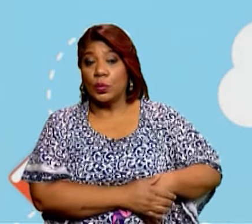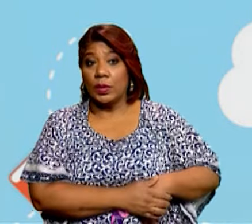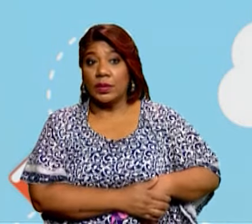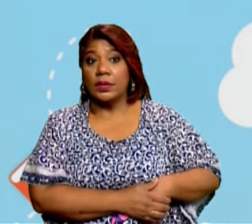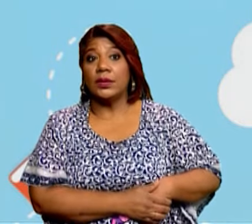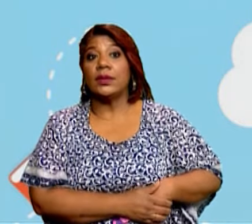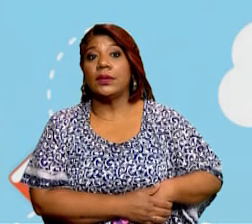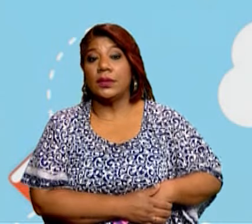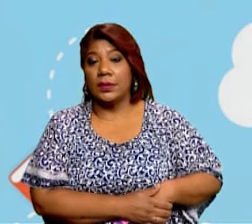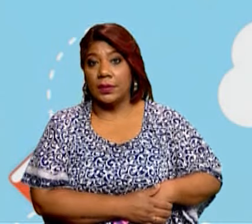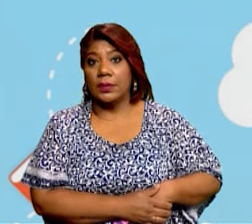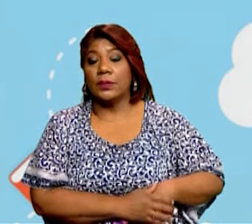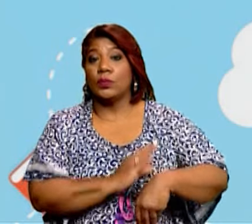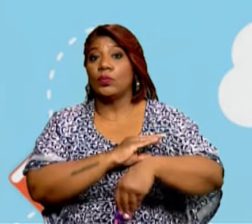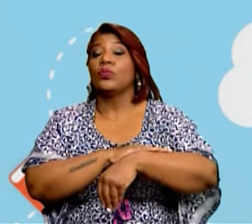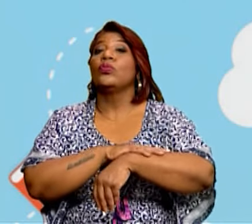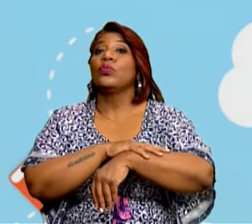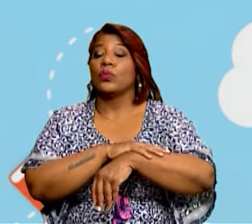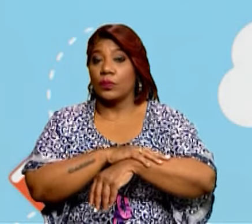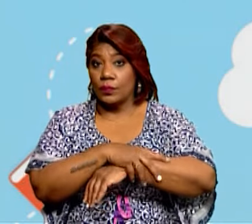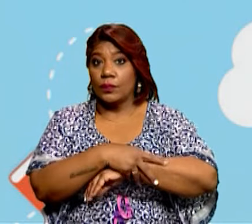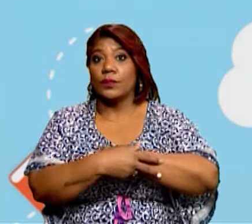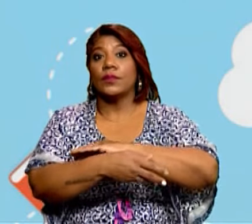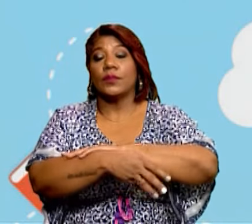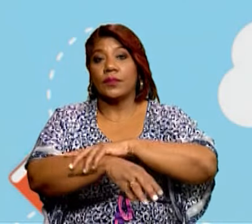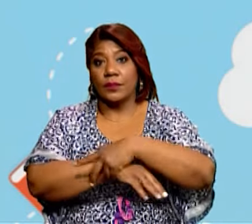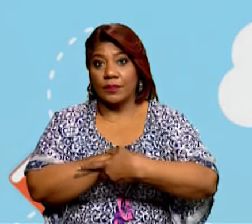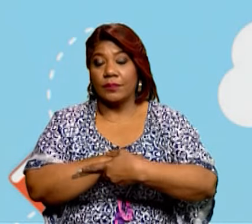comarca Guna de Guargandí,